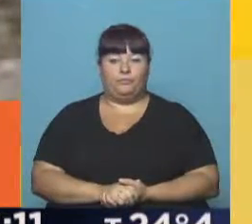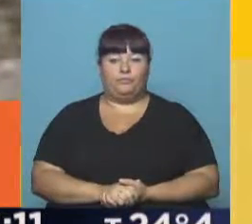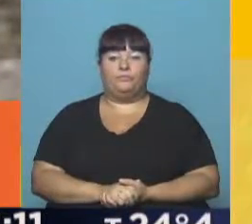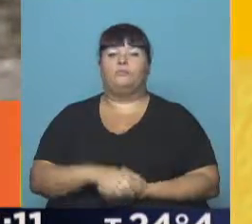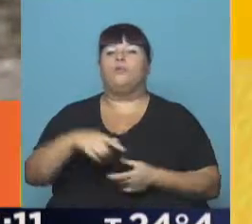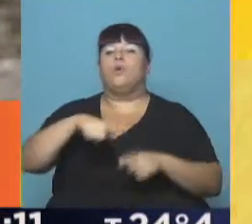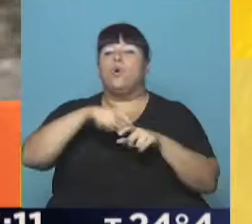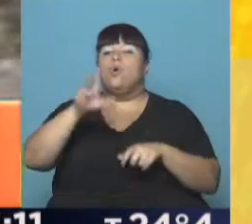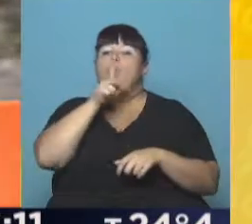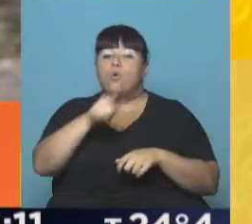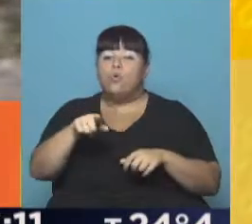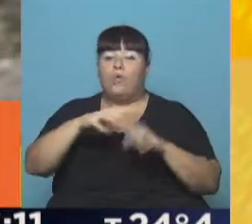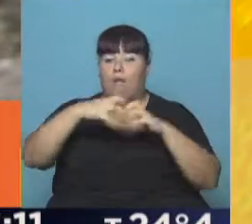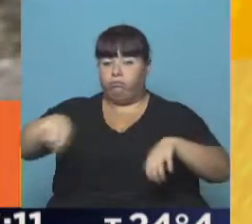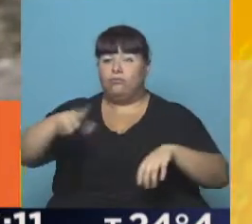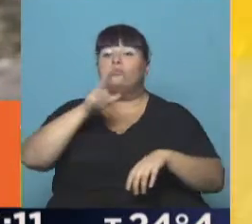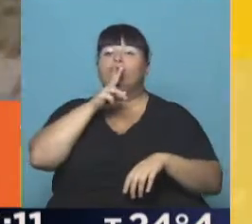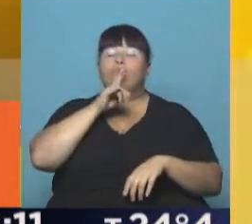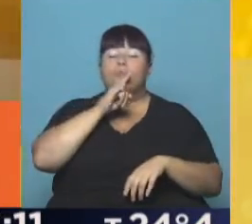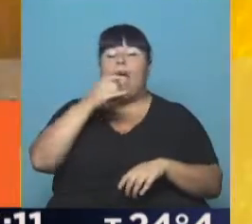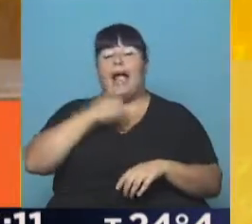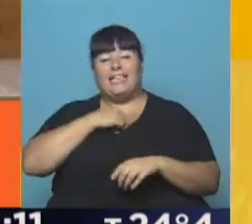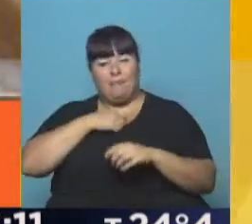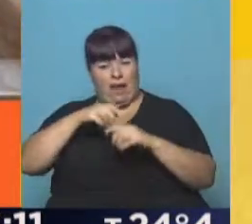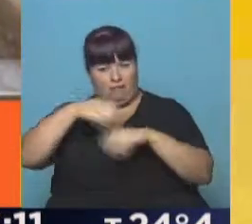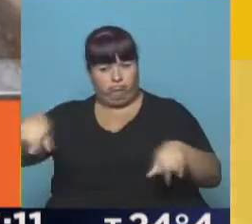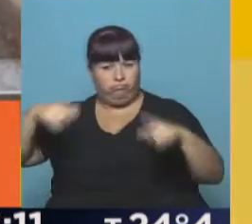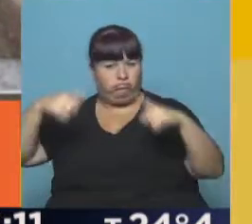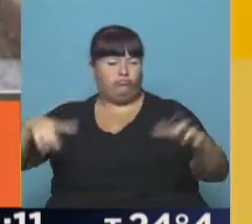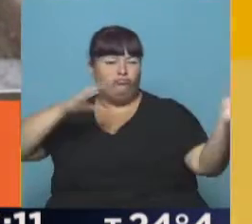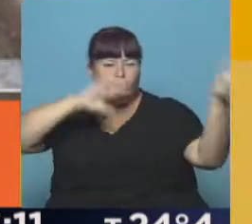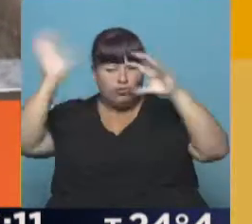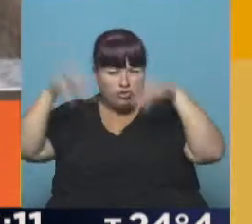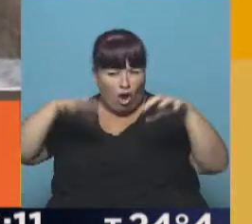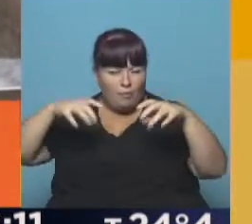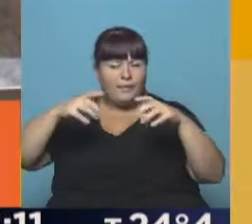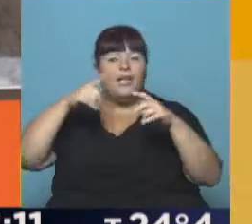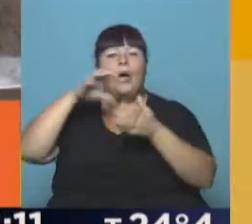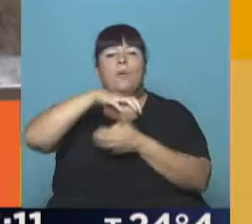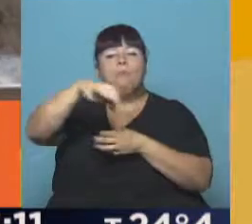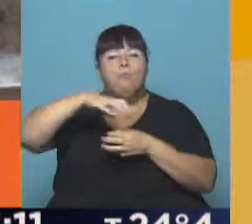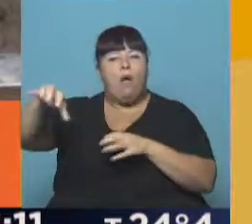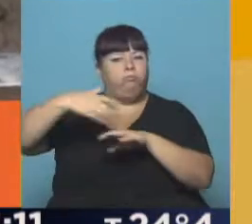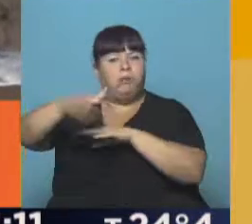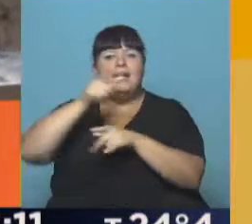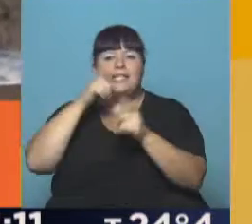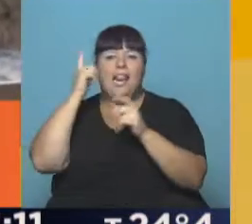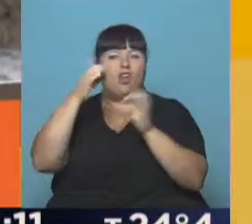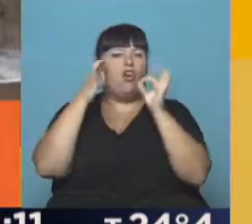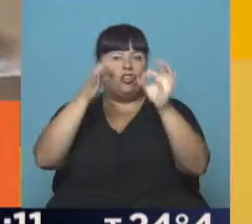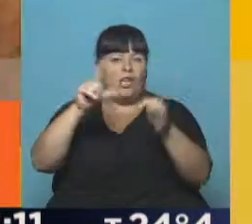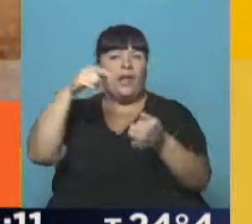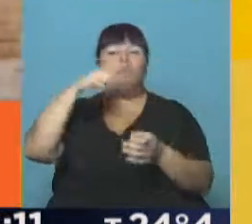Se rompió una ruta entre Tucumán y Catamarca. Una fuerte tormenta aisló varios pueblos en el sur